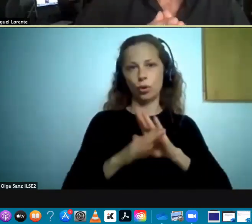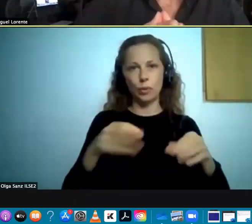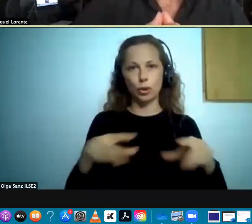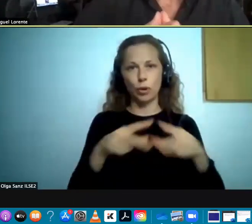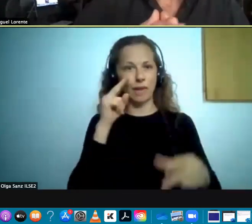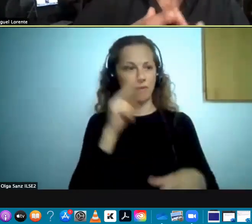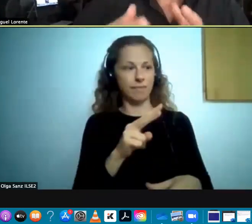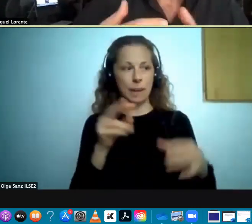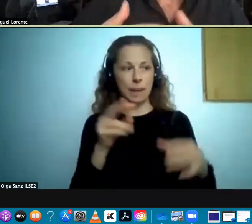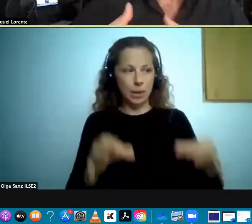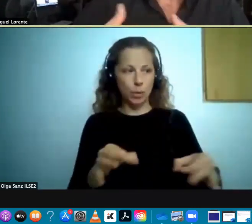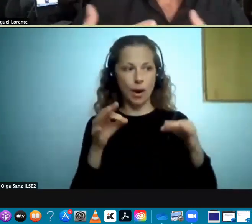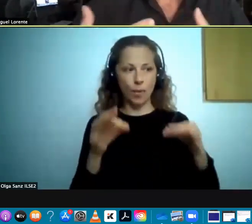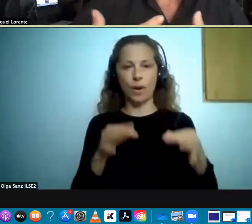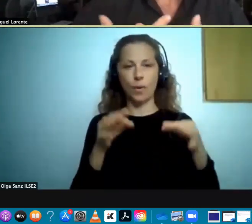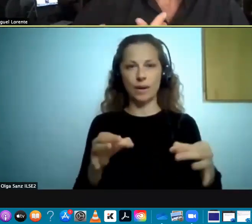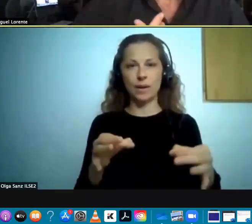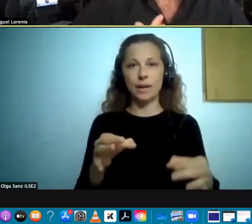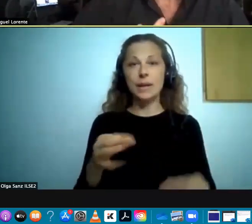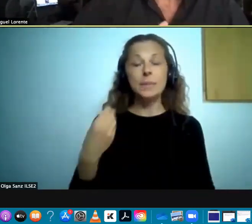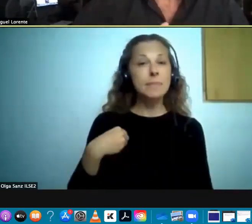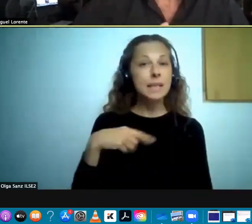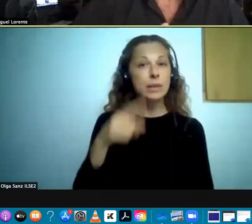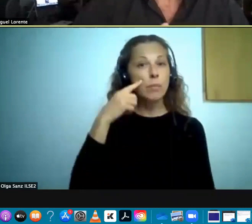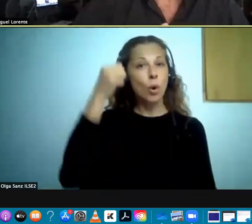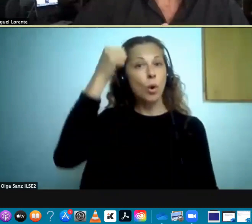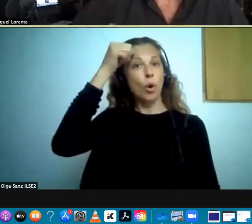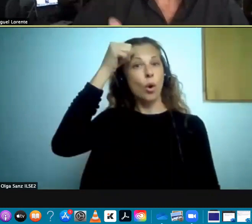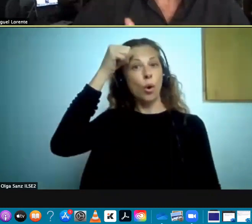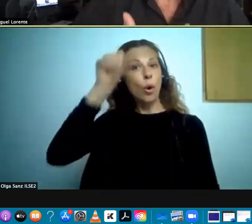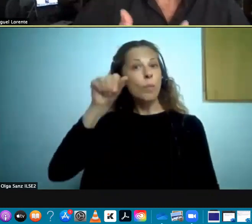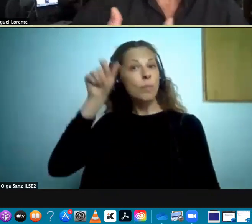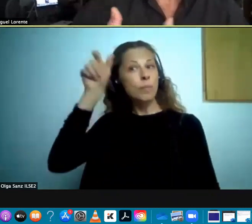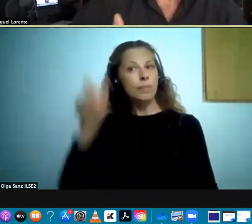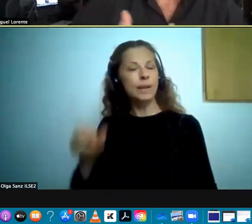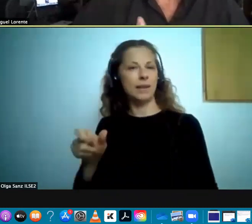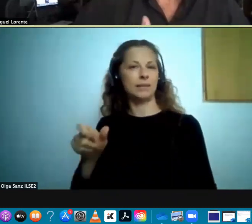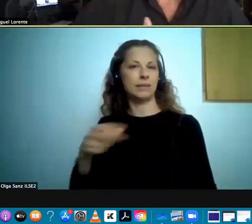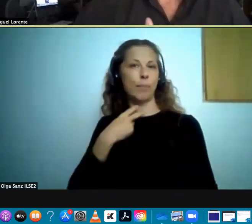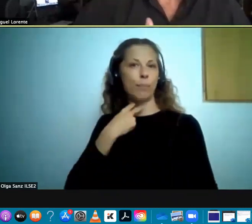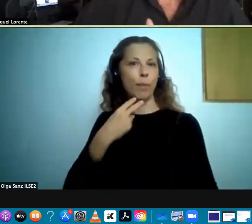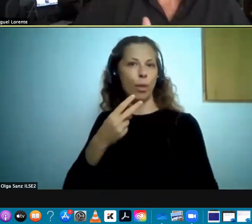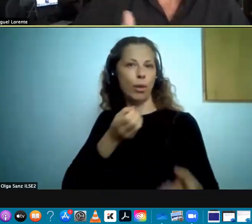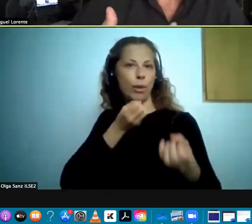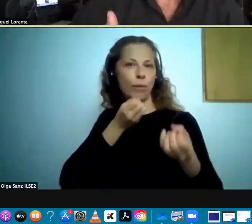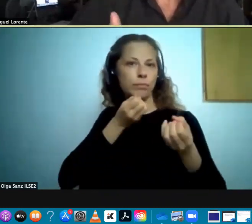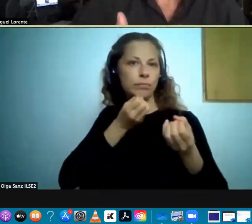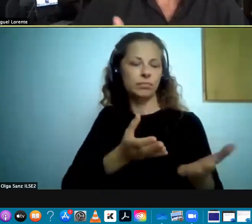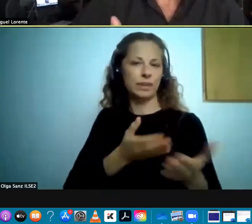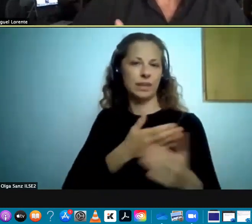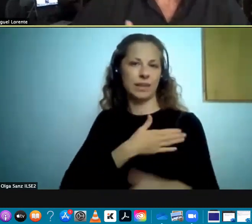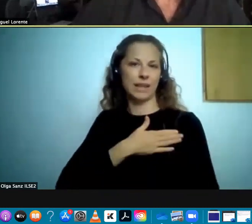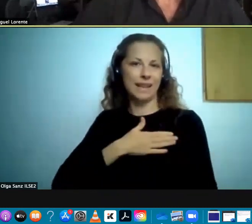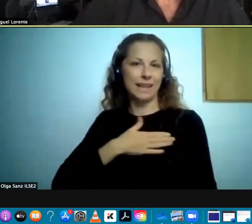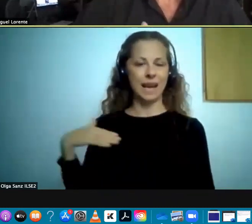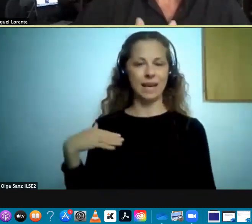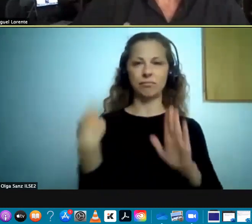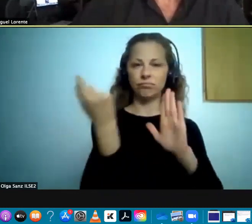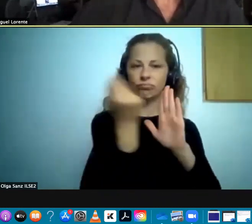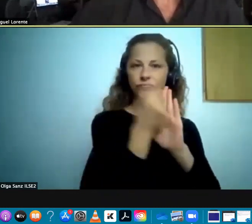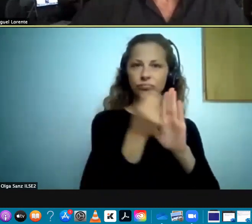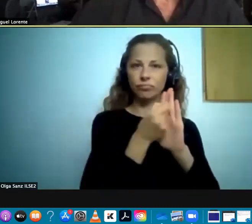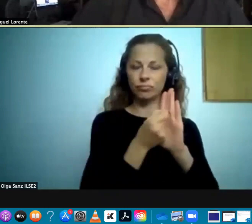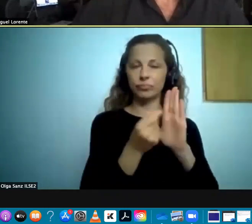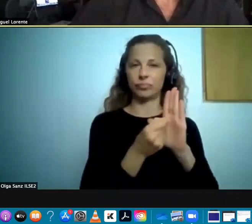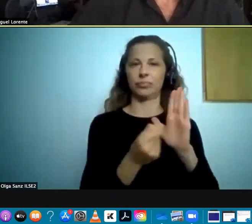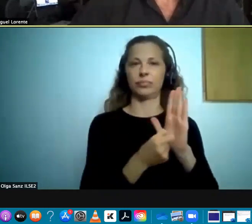comentando, viene definida por lo que los hombres entienden que debe ser lo que forme parte